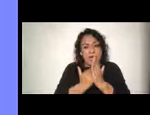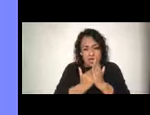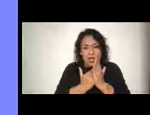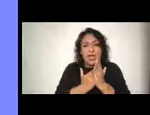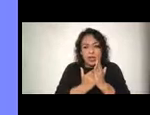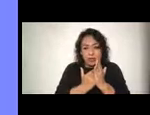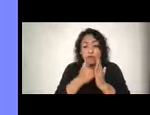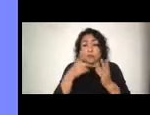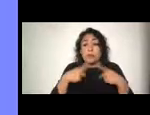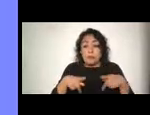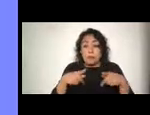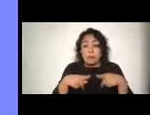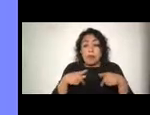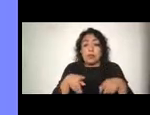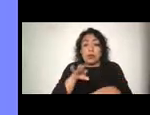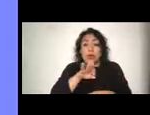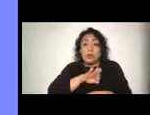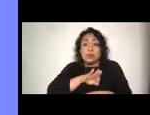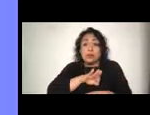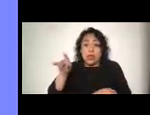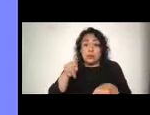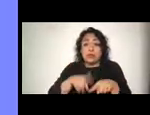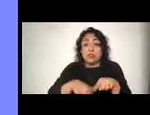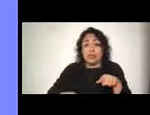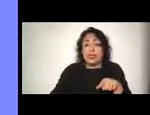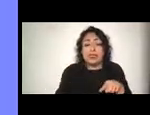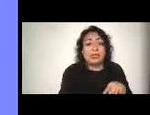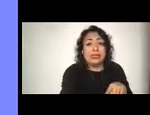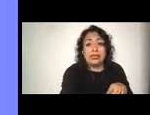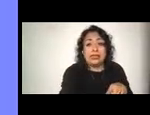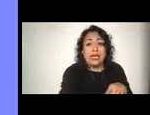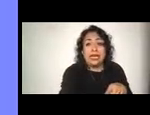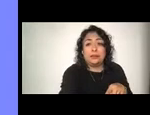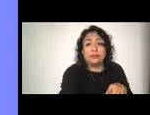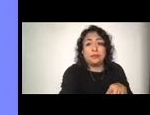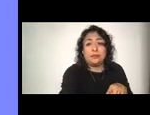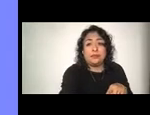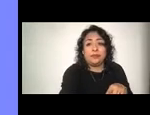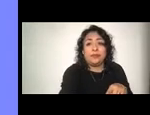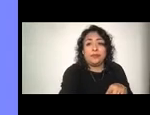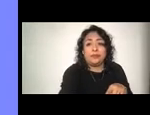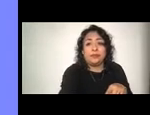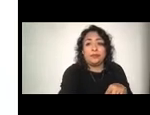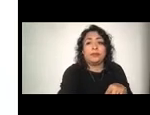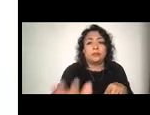las personas físicas podemos deducir en donativos, básicamente. Pasamos, por favor.